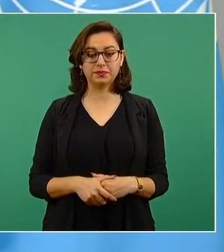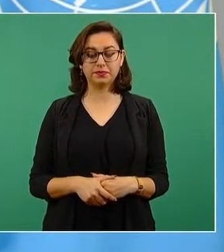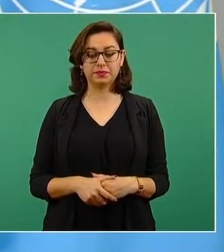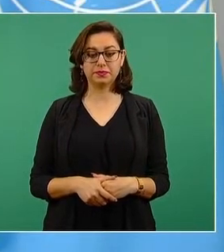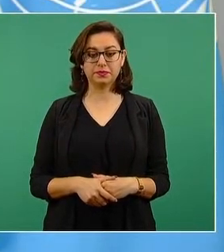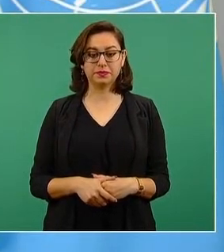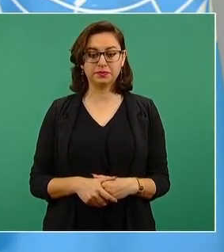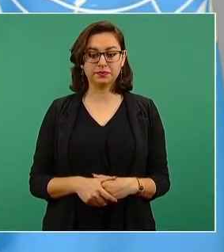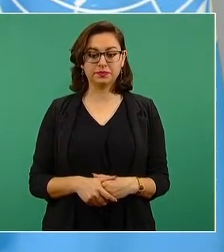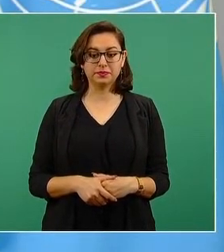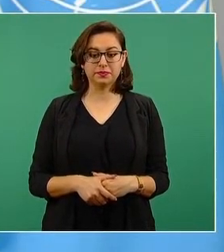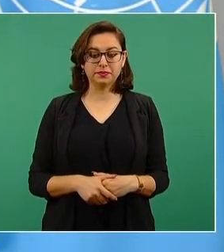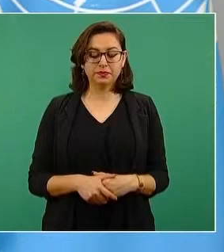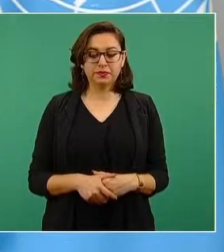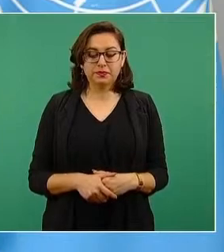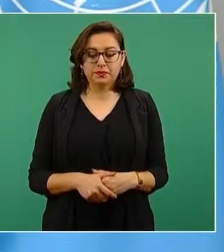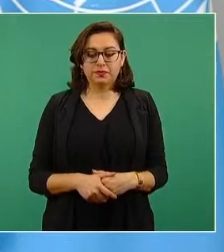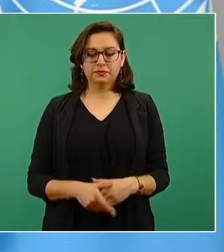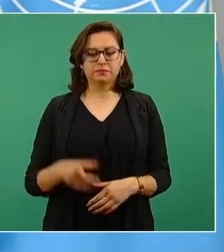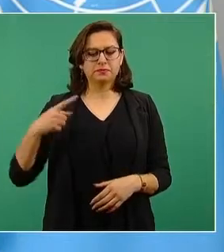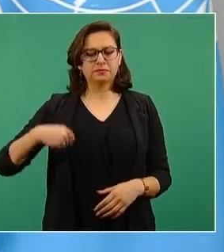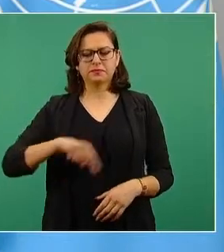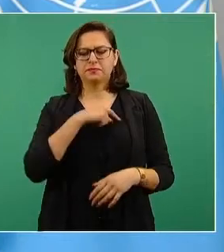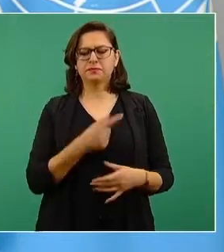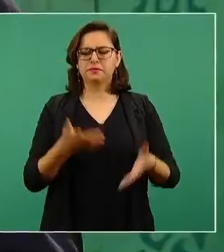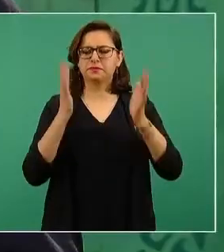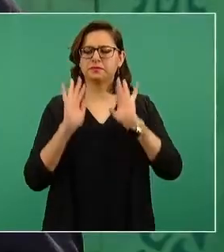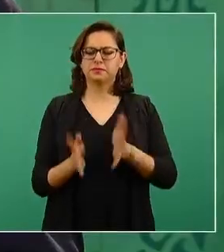Ya lo hemos dicho en muchas ocasiones,